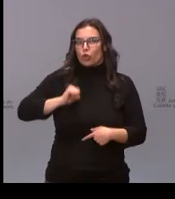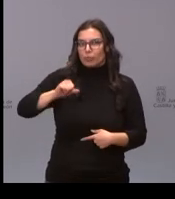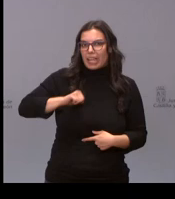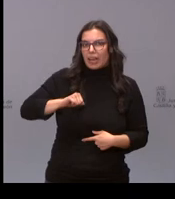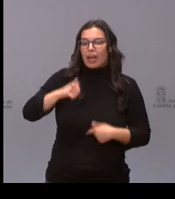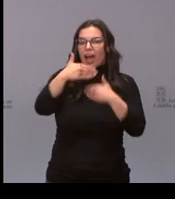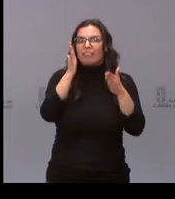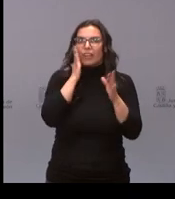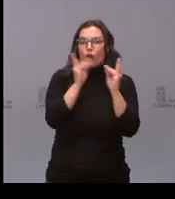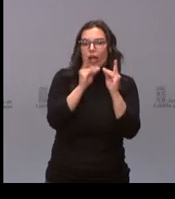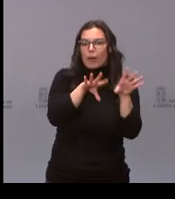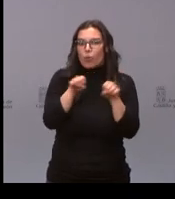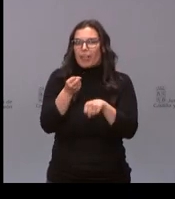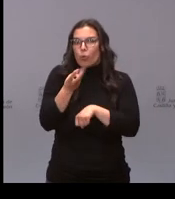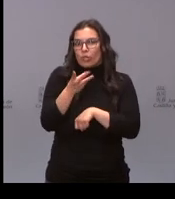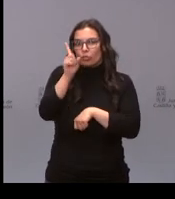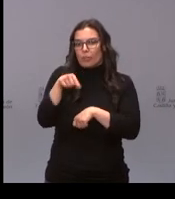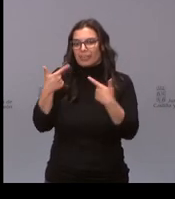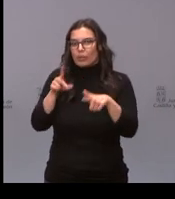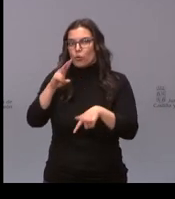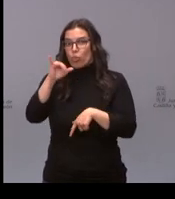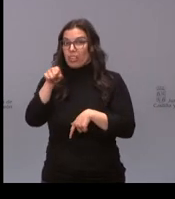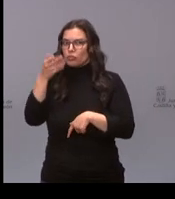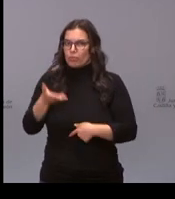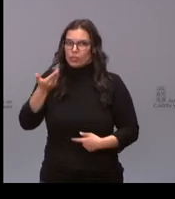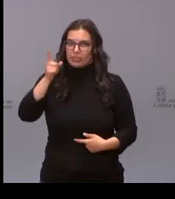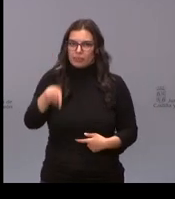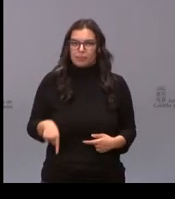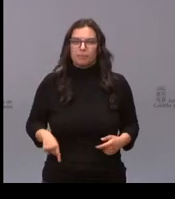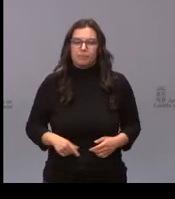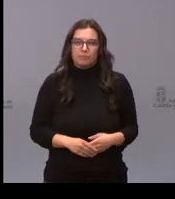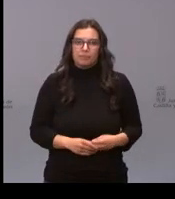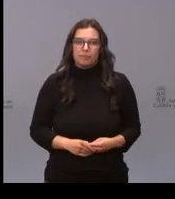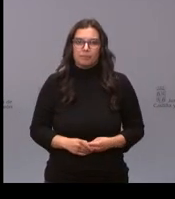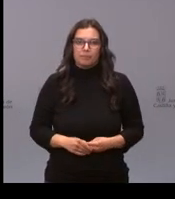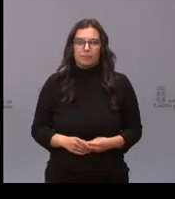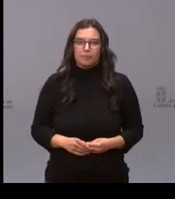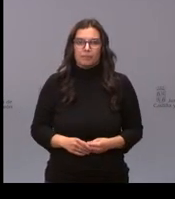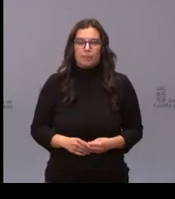planta y en UCI, que es algo especialmente importante.